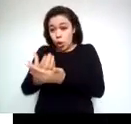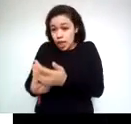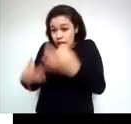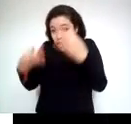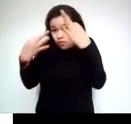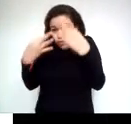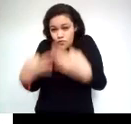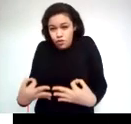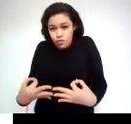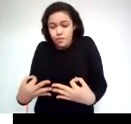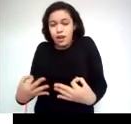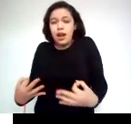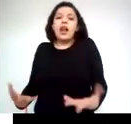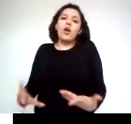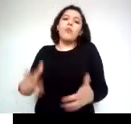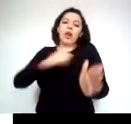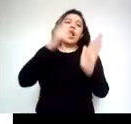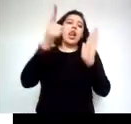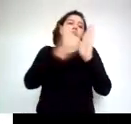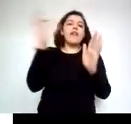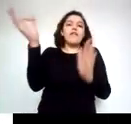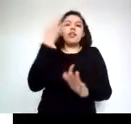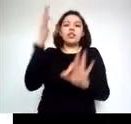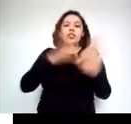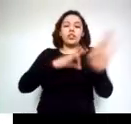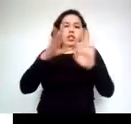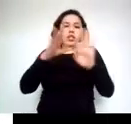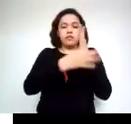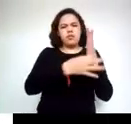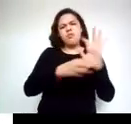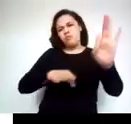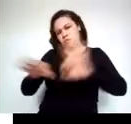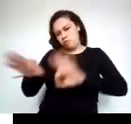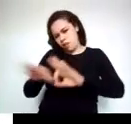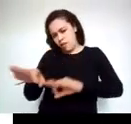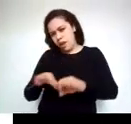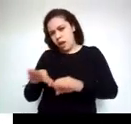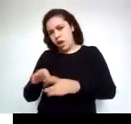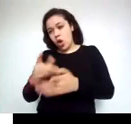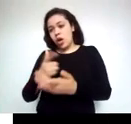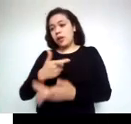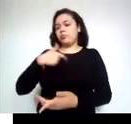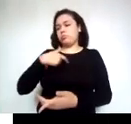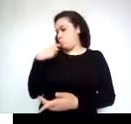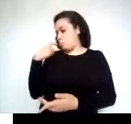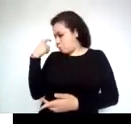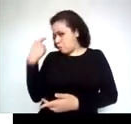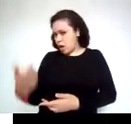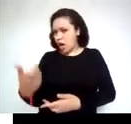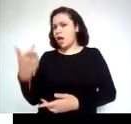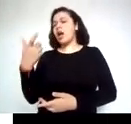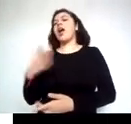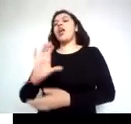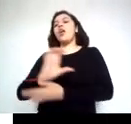entendiendo por esto lo que establece la Ley Federal del Trabajo, es decir, un trabajo remunerado, con un